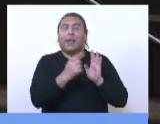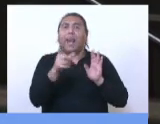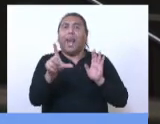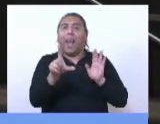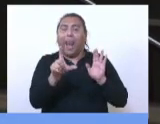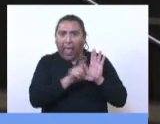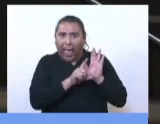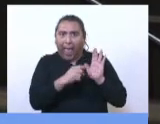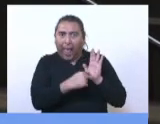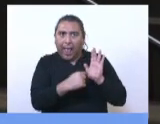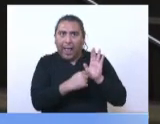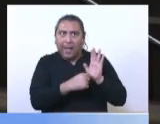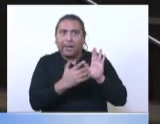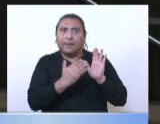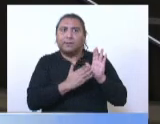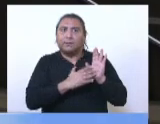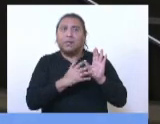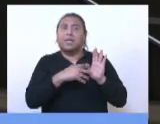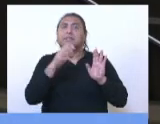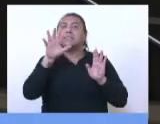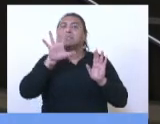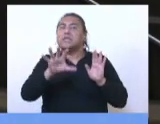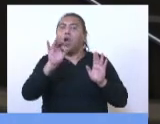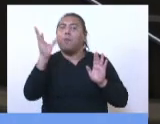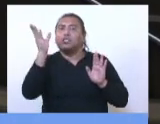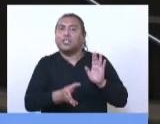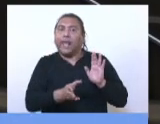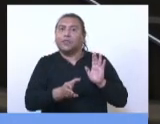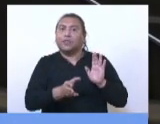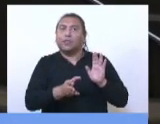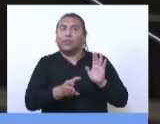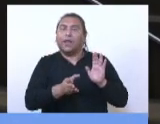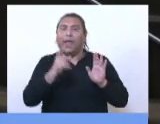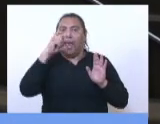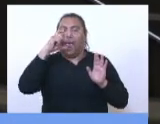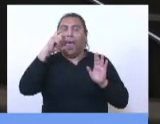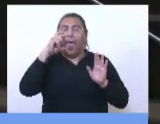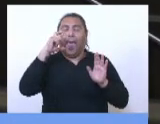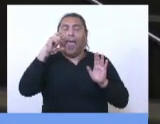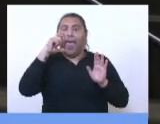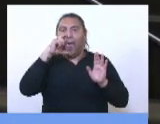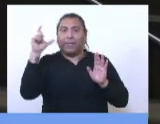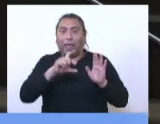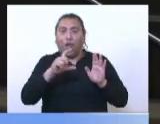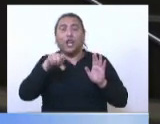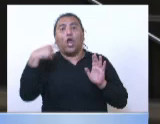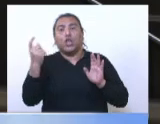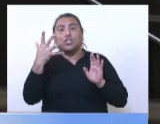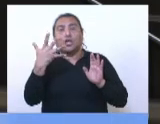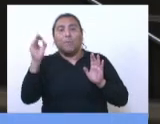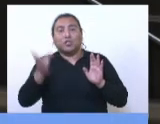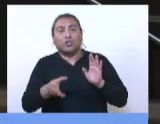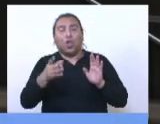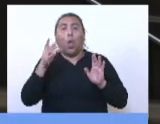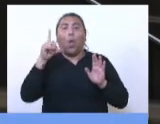que yo tengo acá que las misas el 5 por ciento en etanol y el 5 por ciento la envió dicen